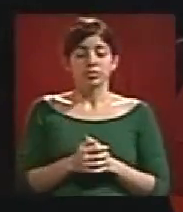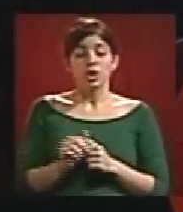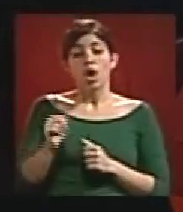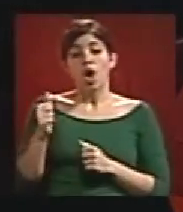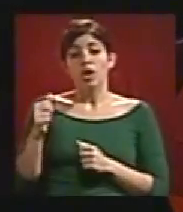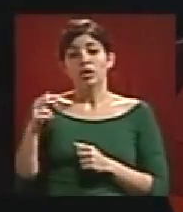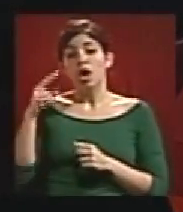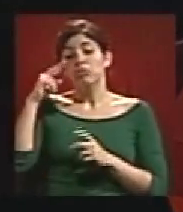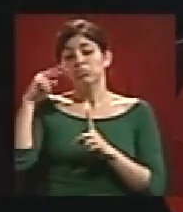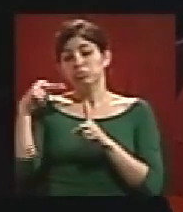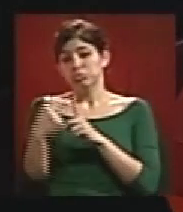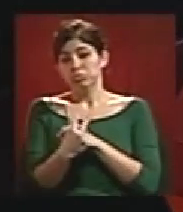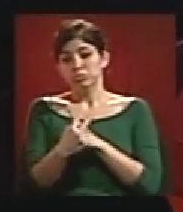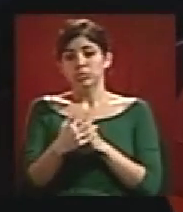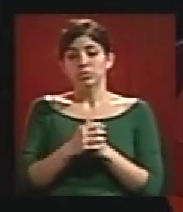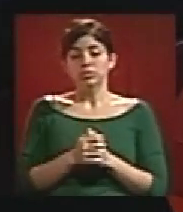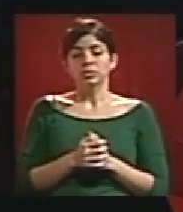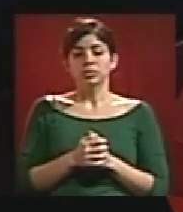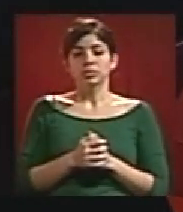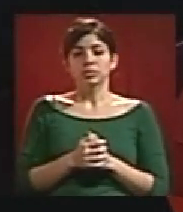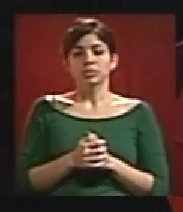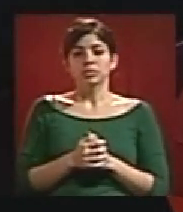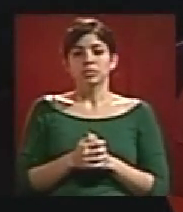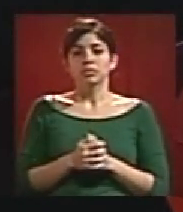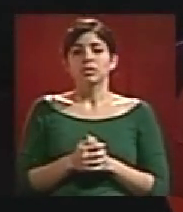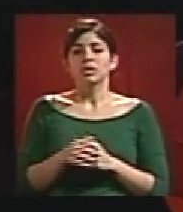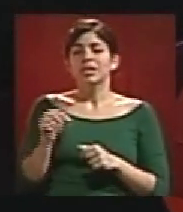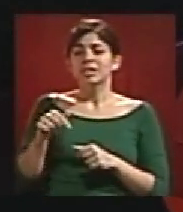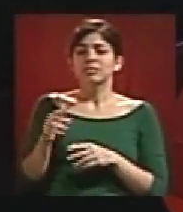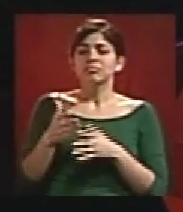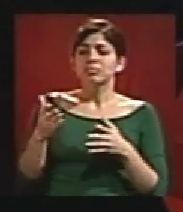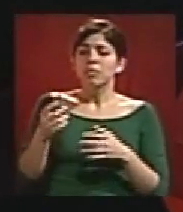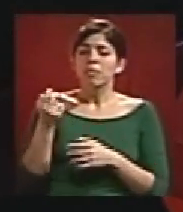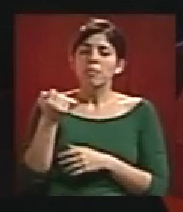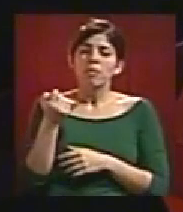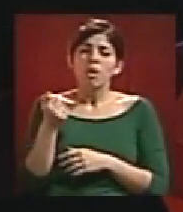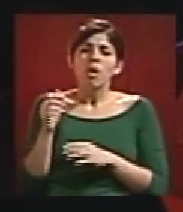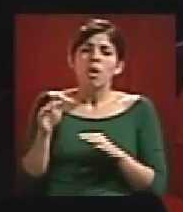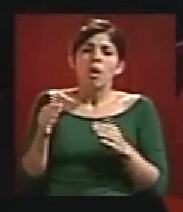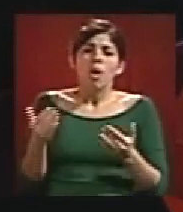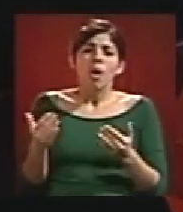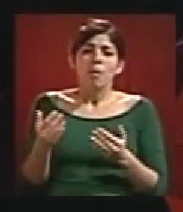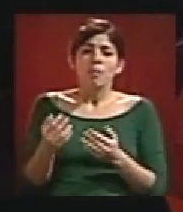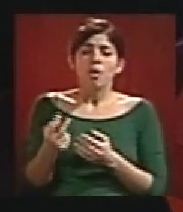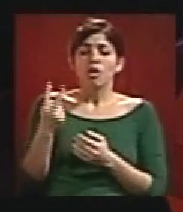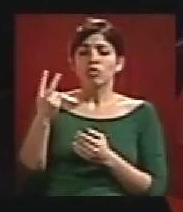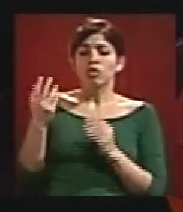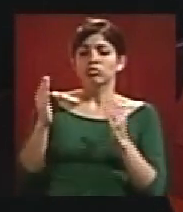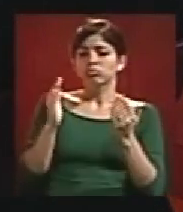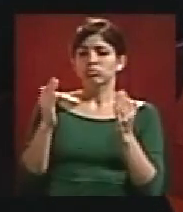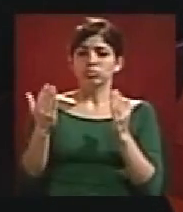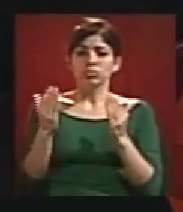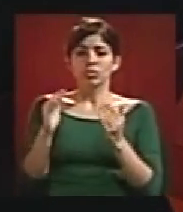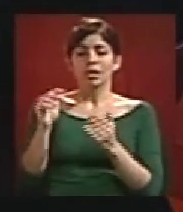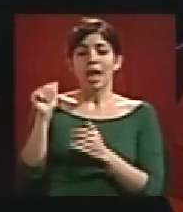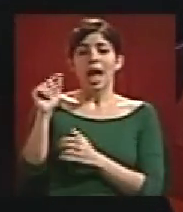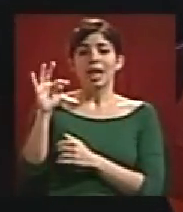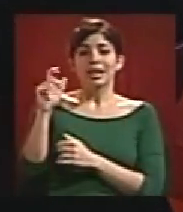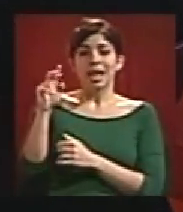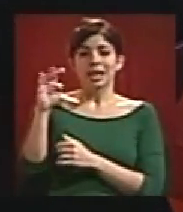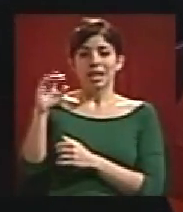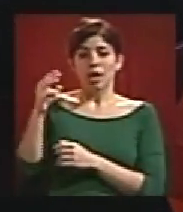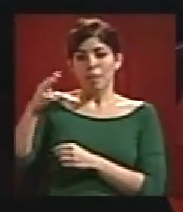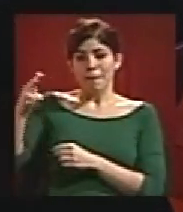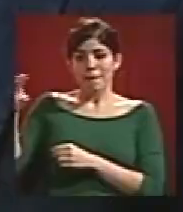La otra observación que tiene un poco que ver con esto es un poco cómo a los dos lados del Atlántico ocurren cosas distintas.